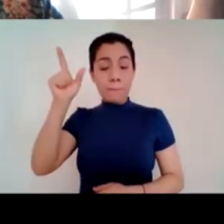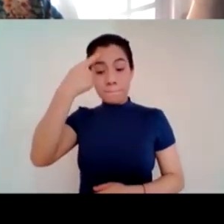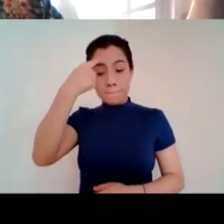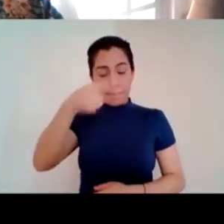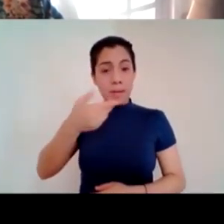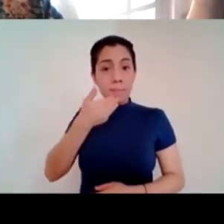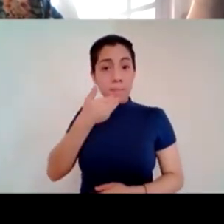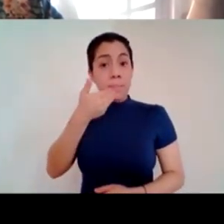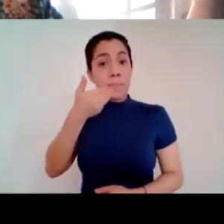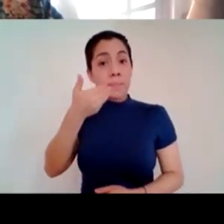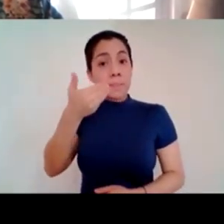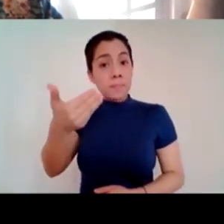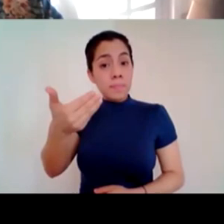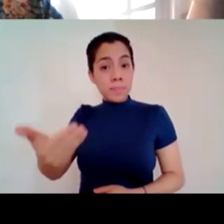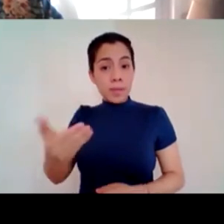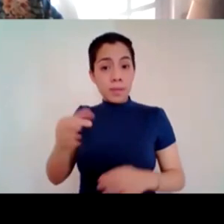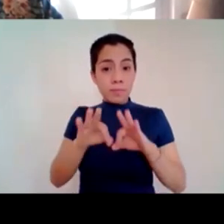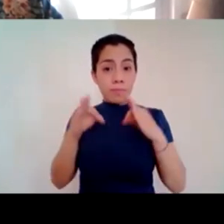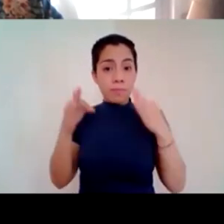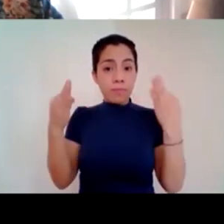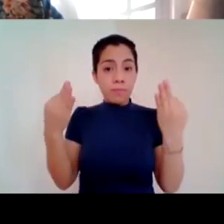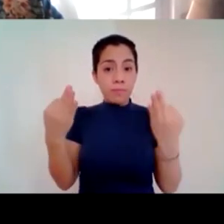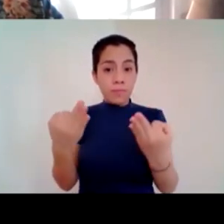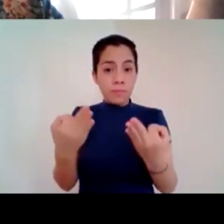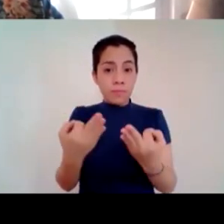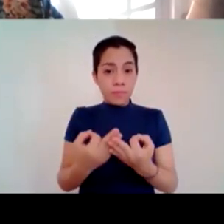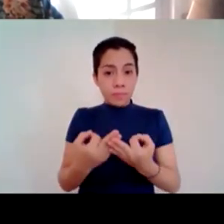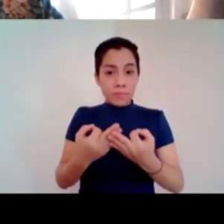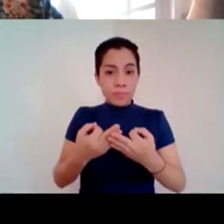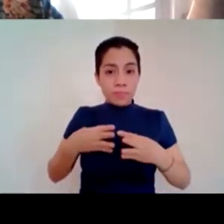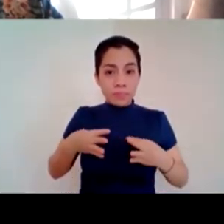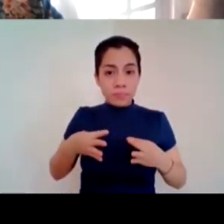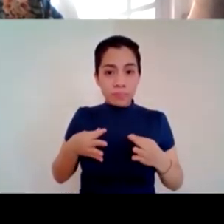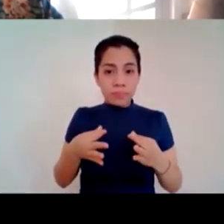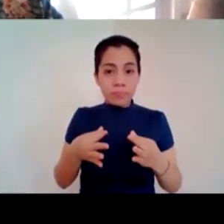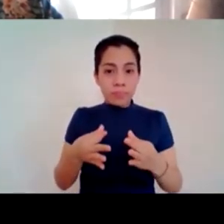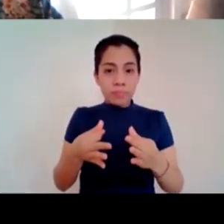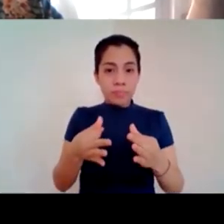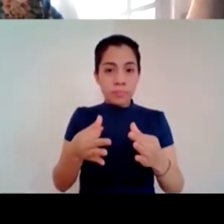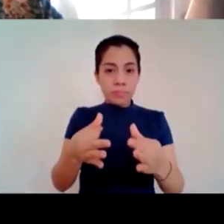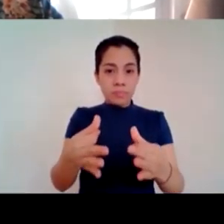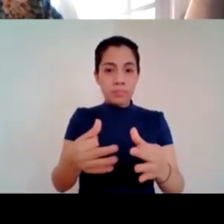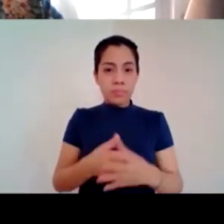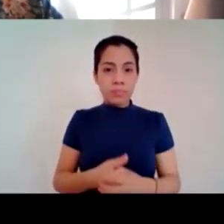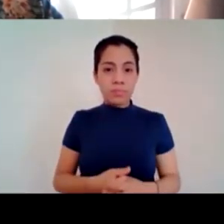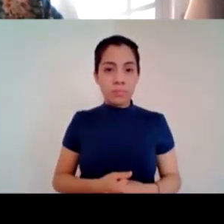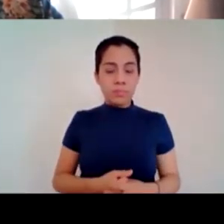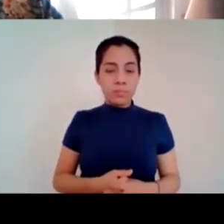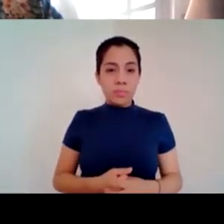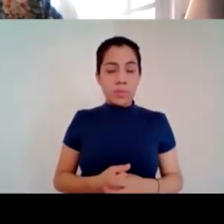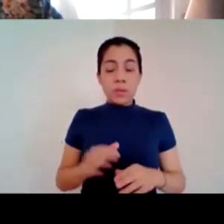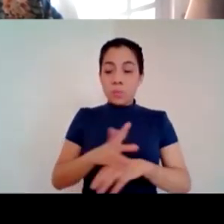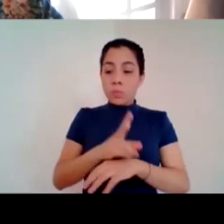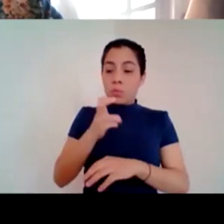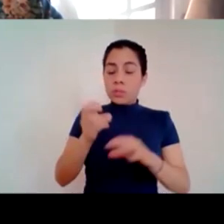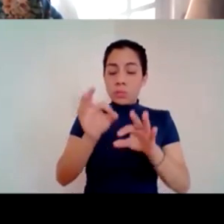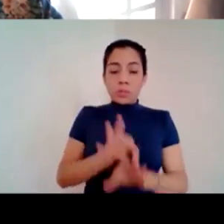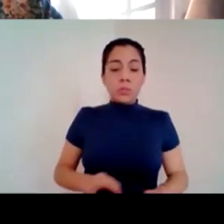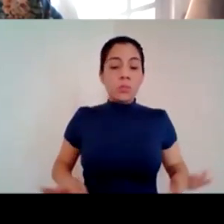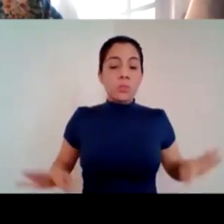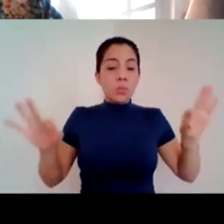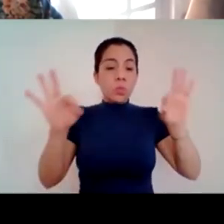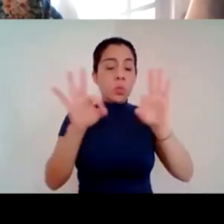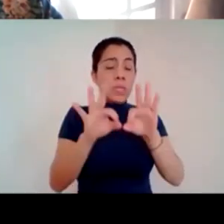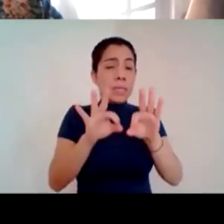algo esta relación entre que la calidez es un componente indispensable para hablar de